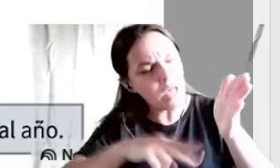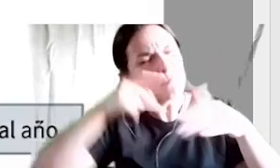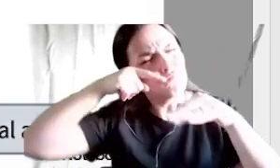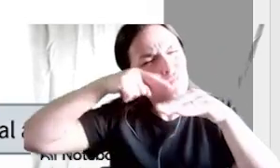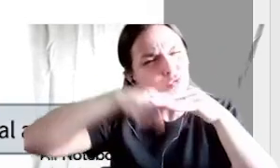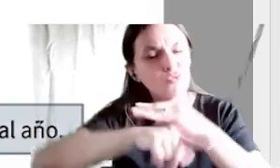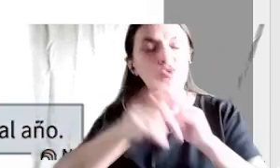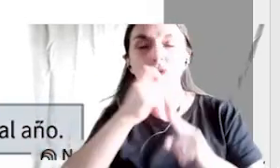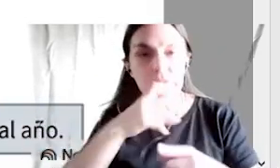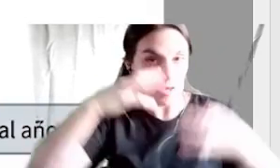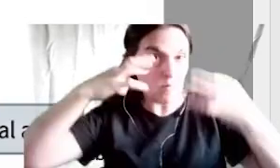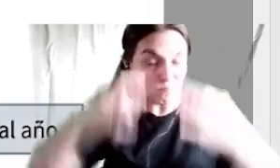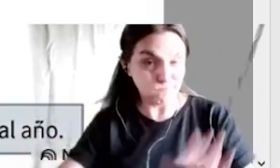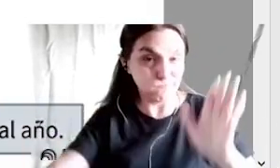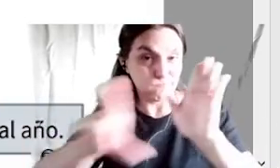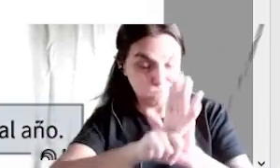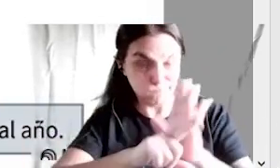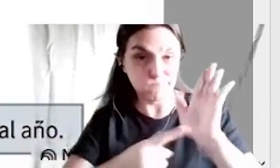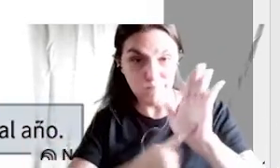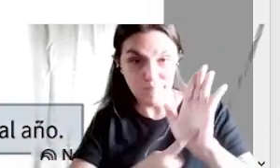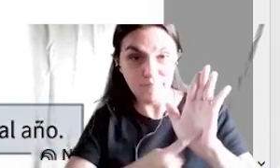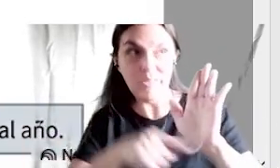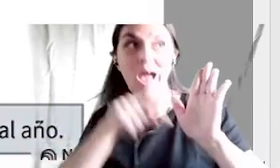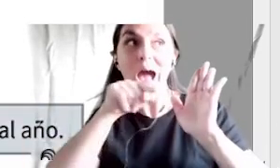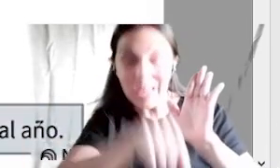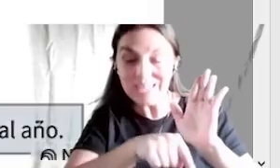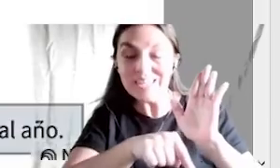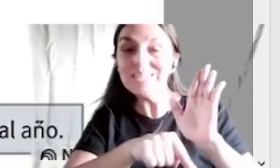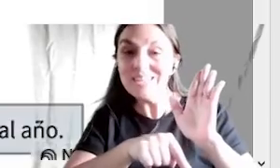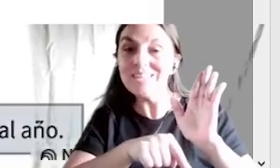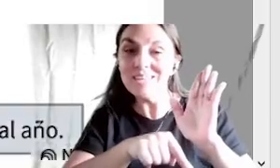que están establecidas en el artículo 26, entonces recién ahí